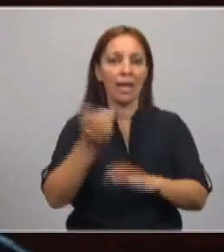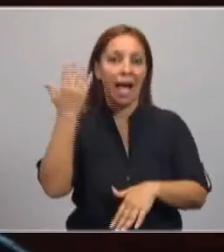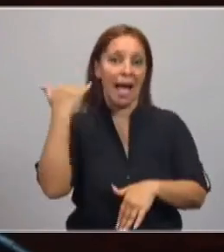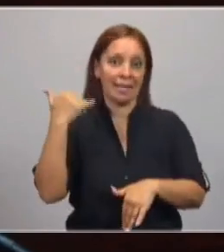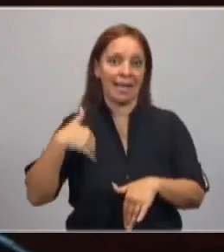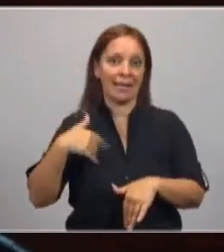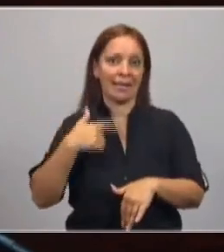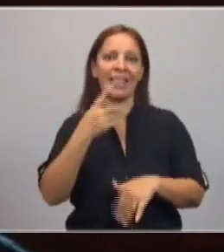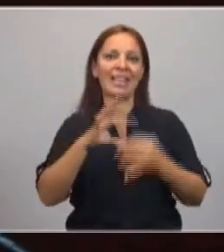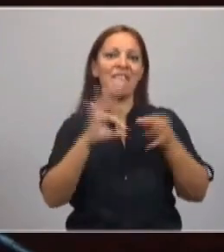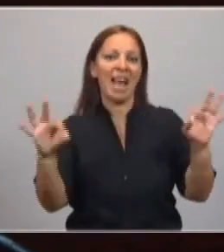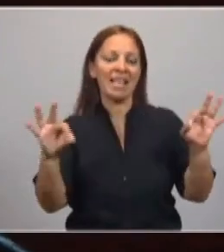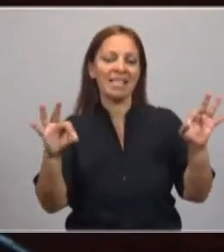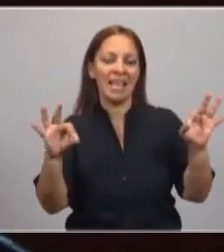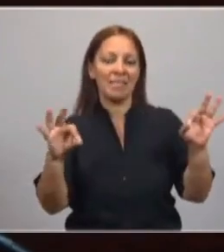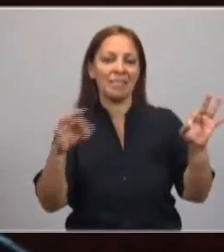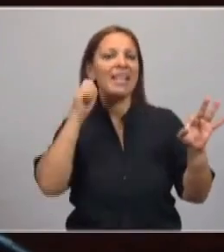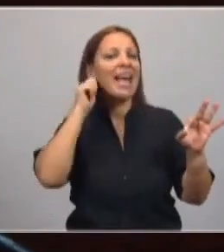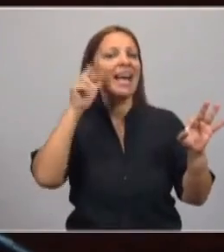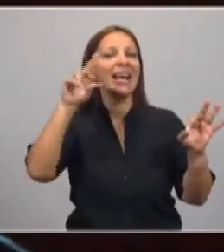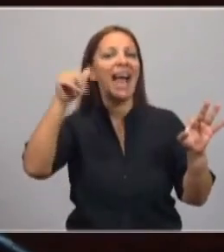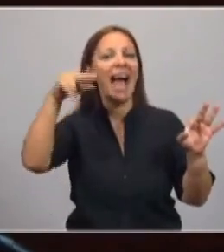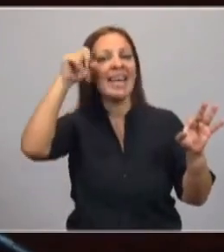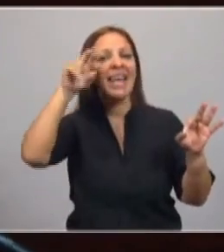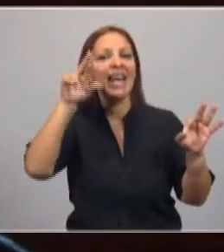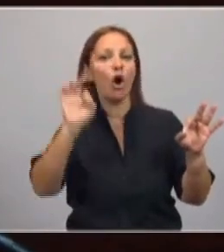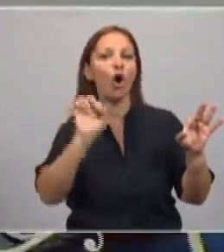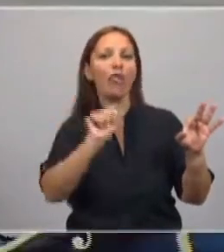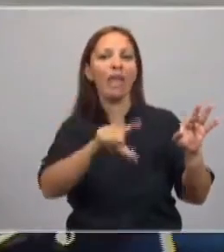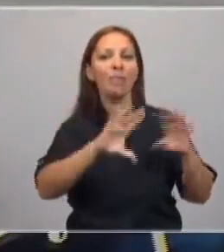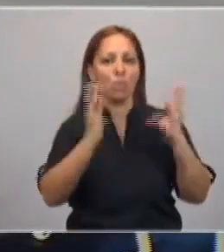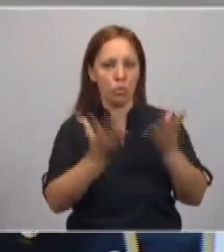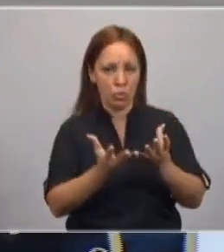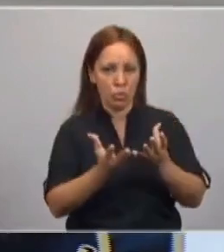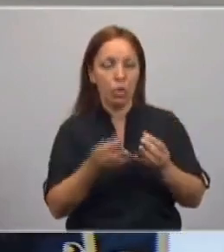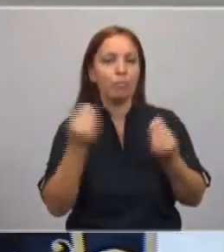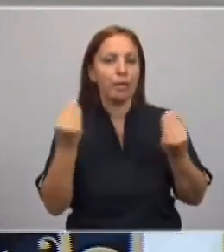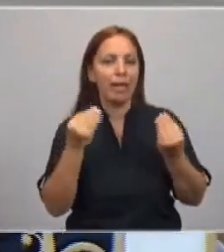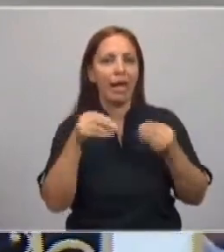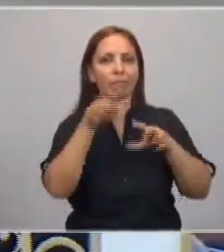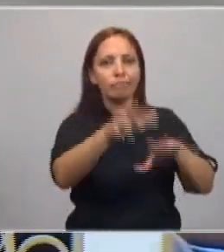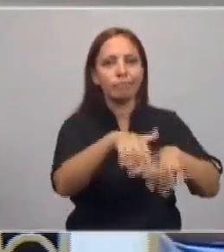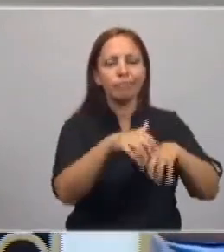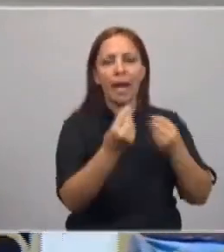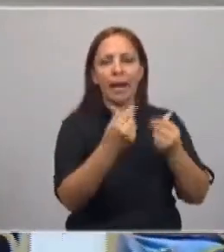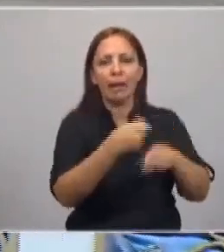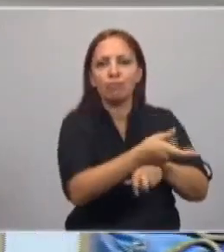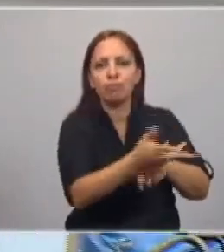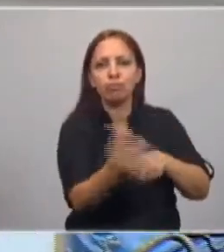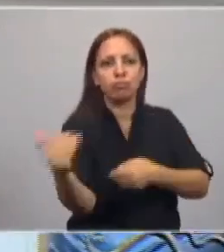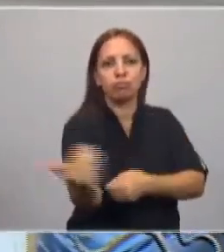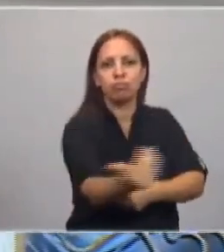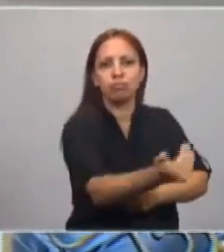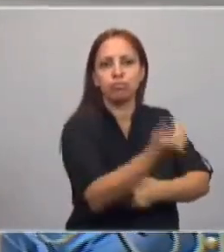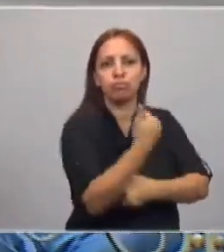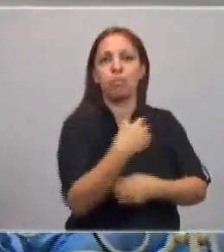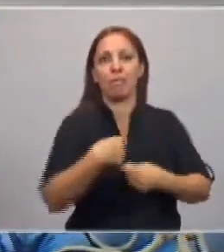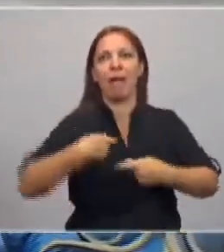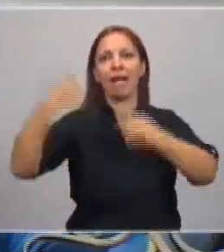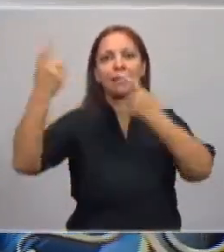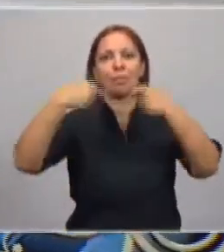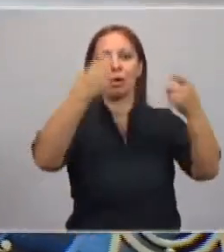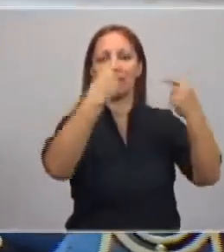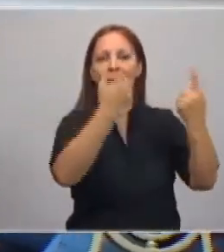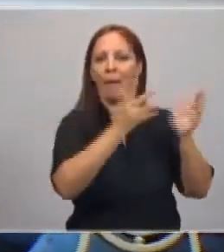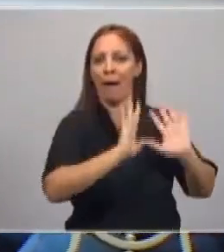granero del mundo, un país dependiente que por la extraordinaria fertilidad de sus tierras exportaba materias primas sin